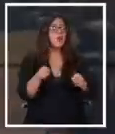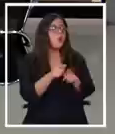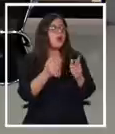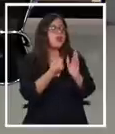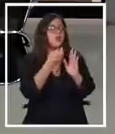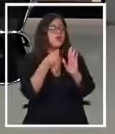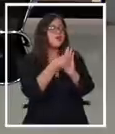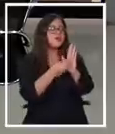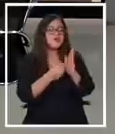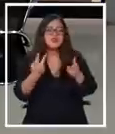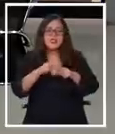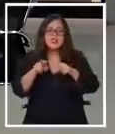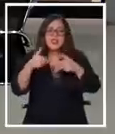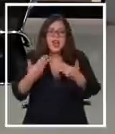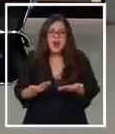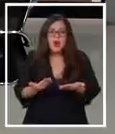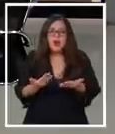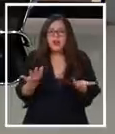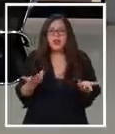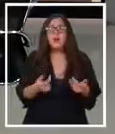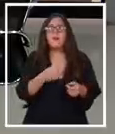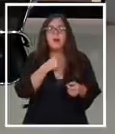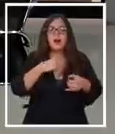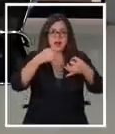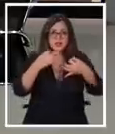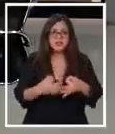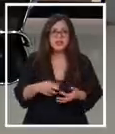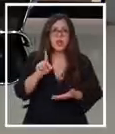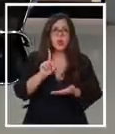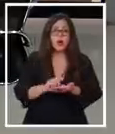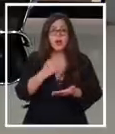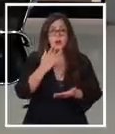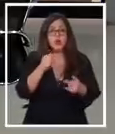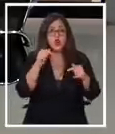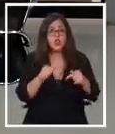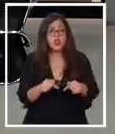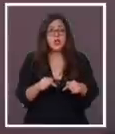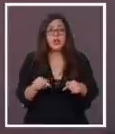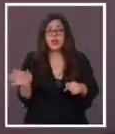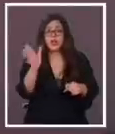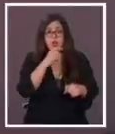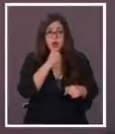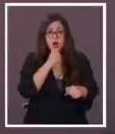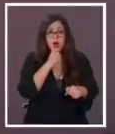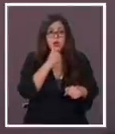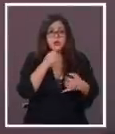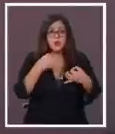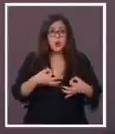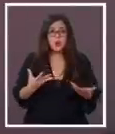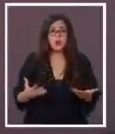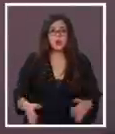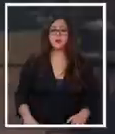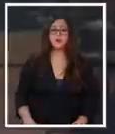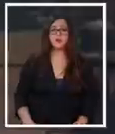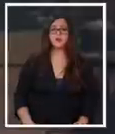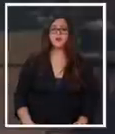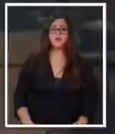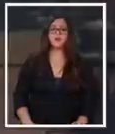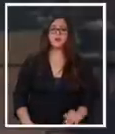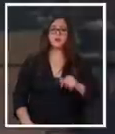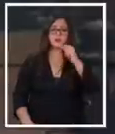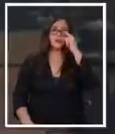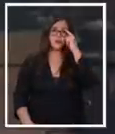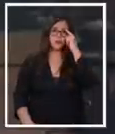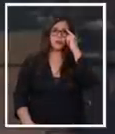que hacer ahora para garantizar la seguridad en la zona porque hoy día no se está garantizando esa seguridad acá tenemos un